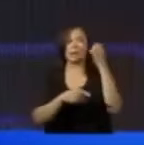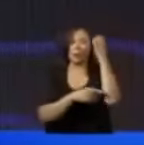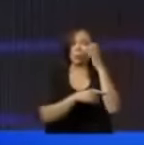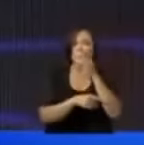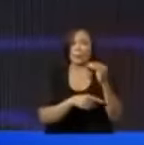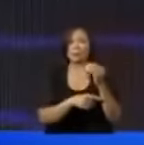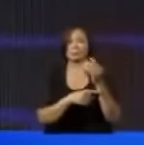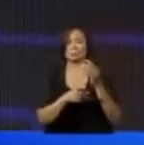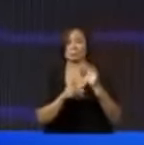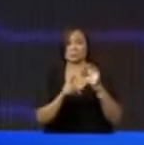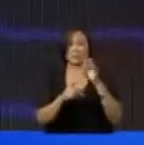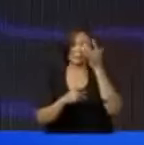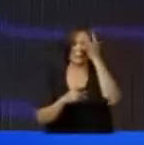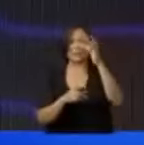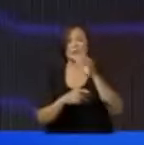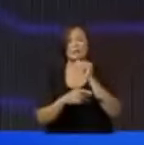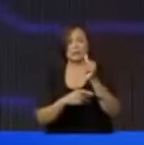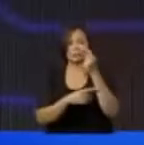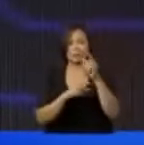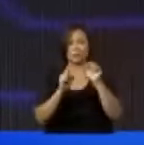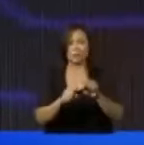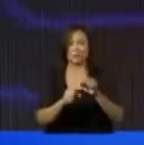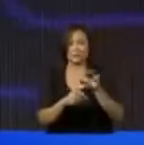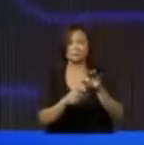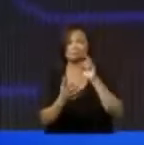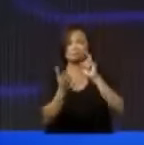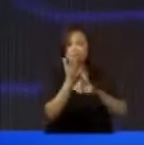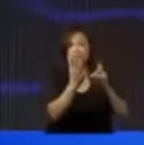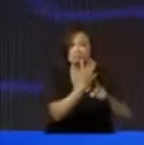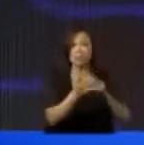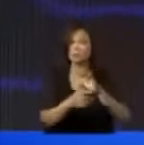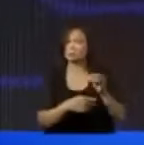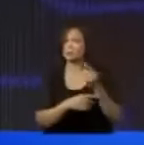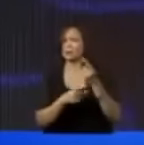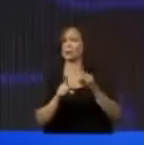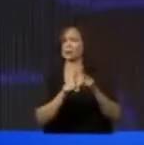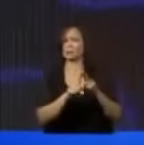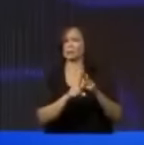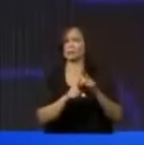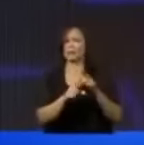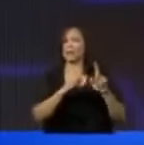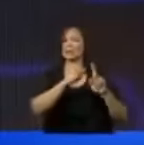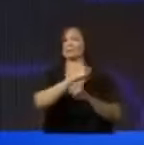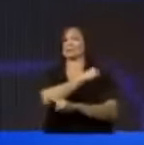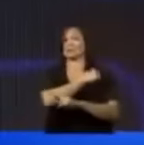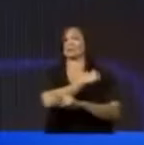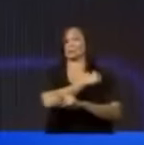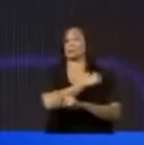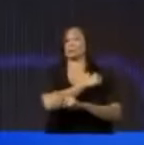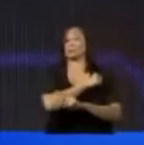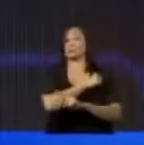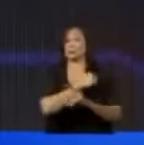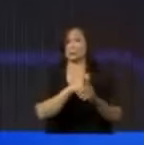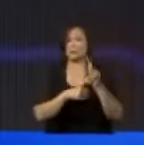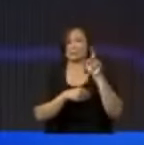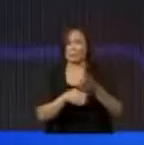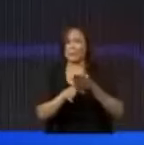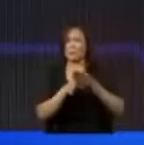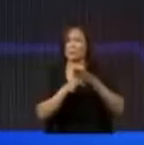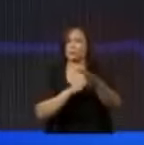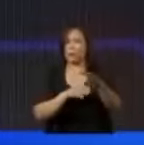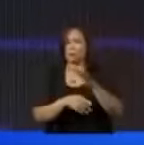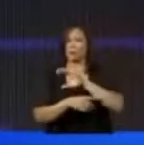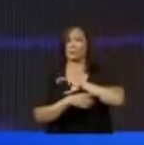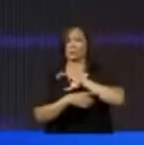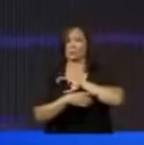Establecer mecanismos eficientes de inteligencia para poder detectar. Y ya luego está la parte represiva. Ciertamente tener una